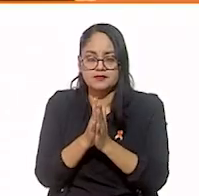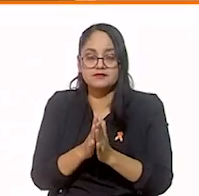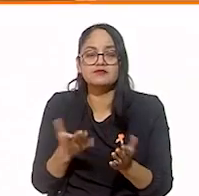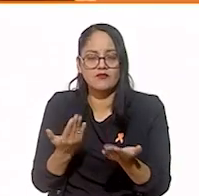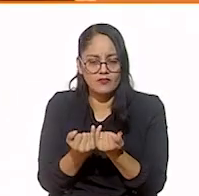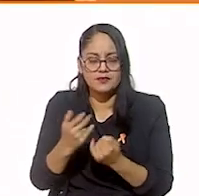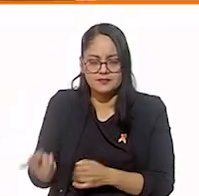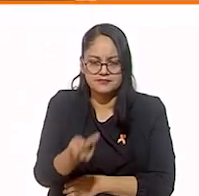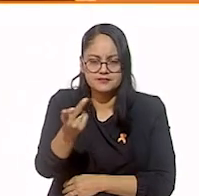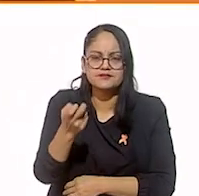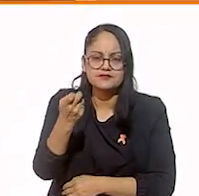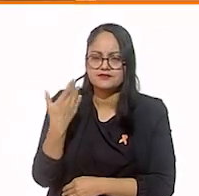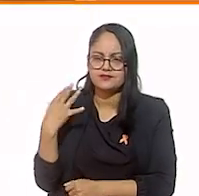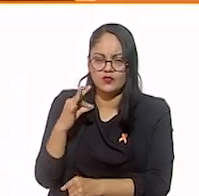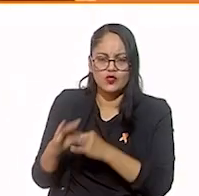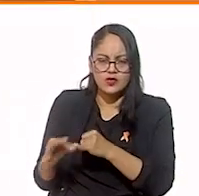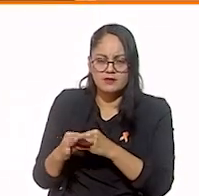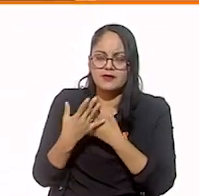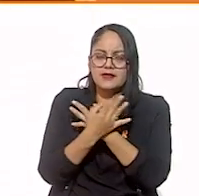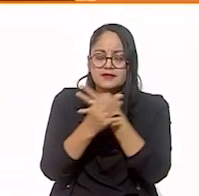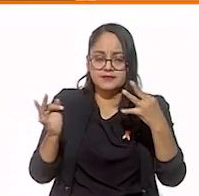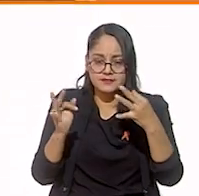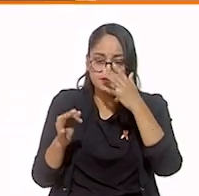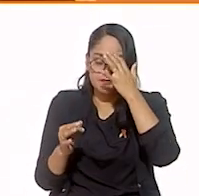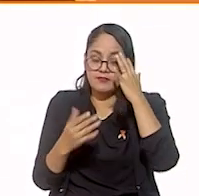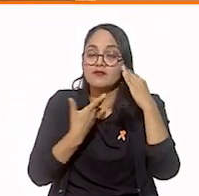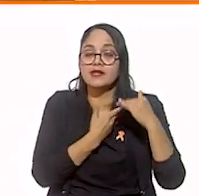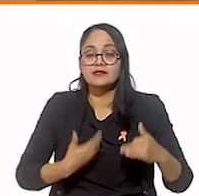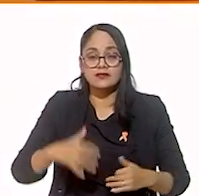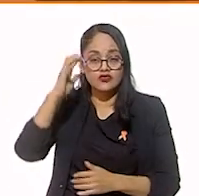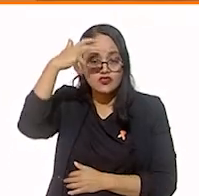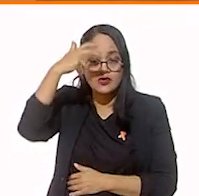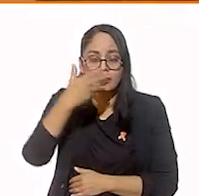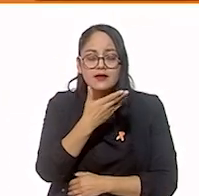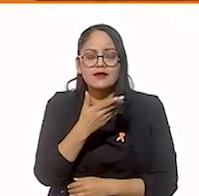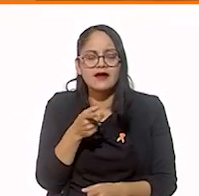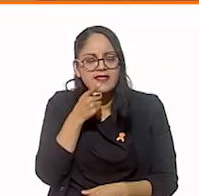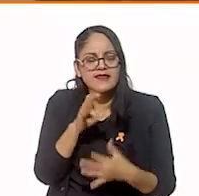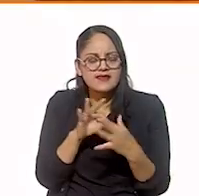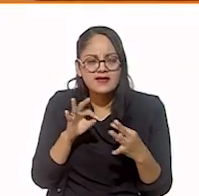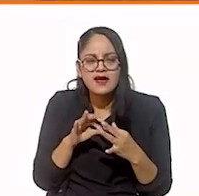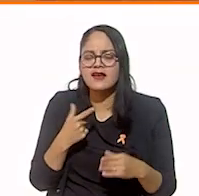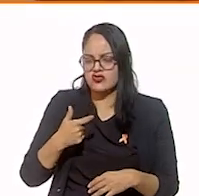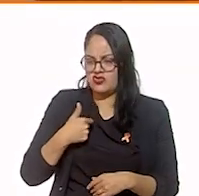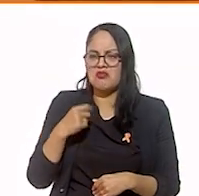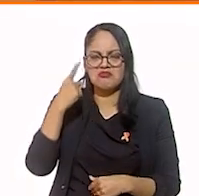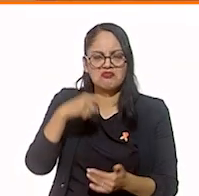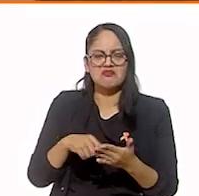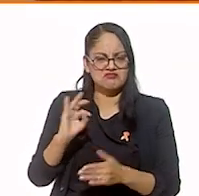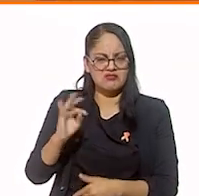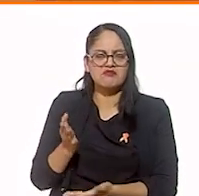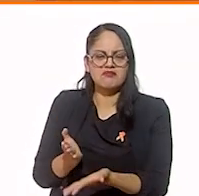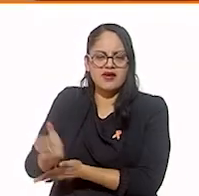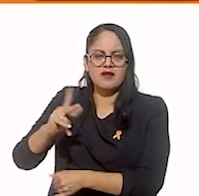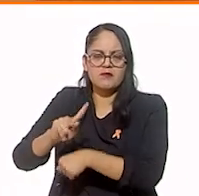preguntarte, pues justo estas últimas declaraciones que hace el presidente de Estados Unidos, no descarta una intervención y si bien puede ser